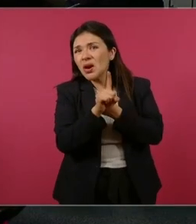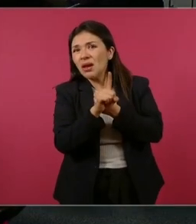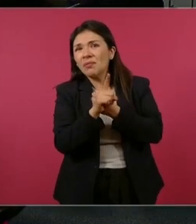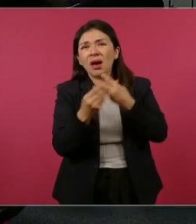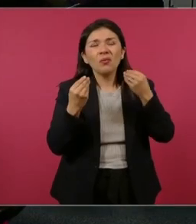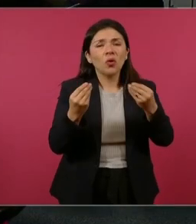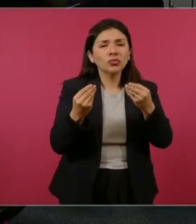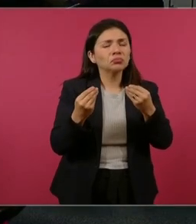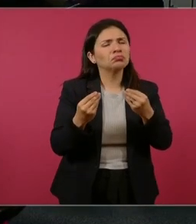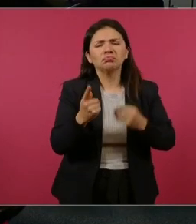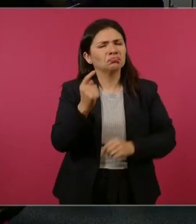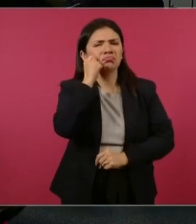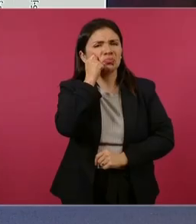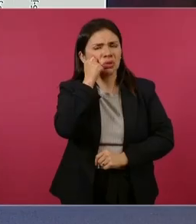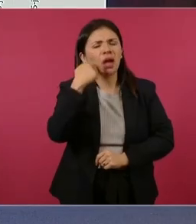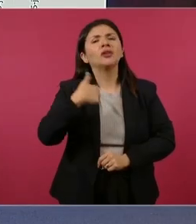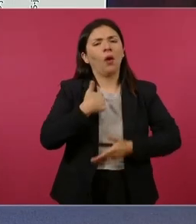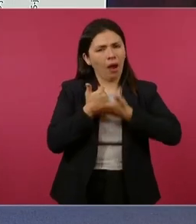hemos ayudado.